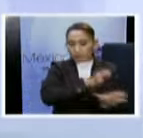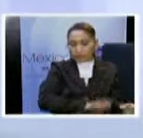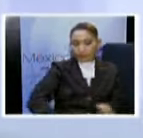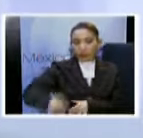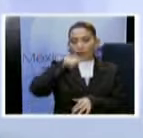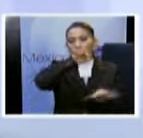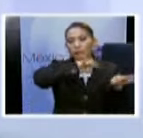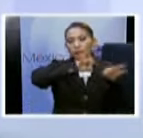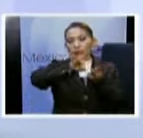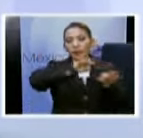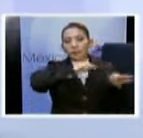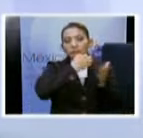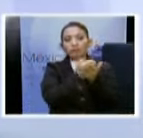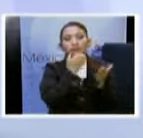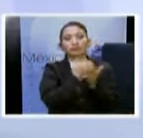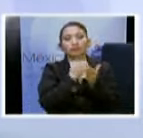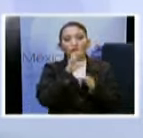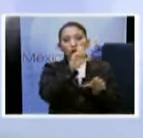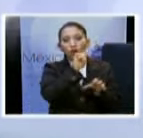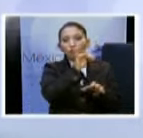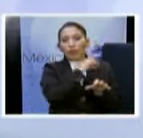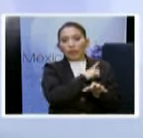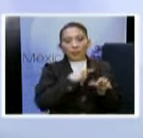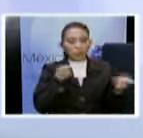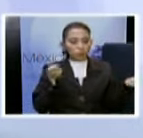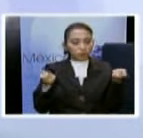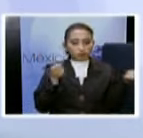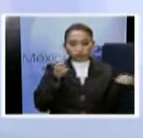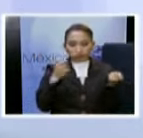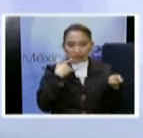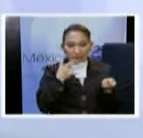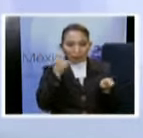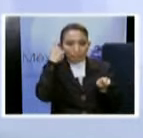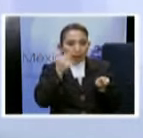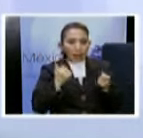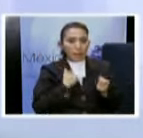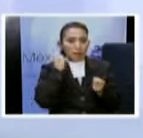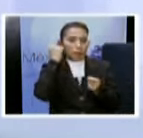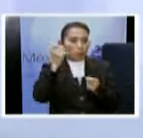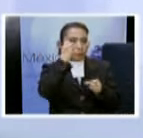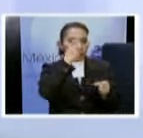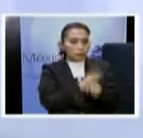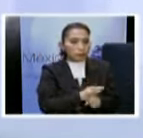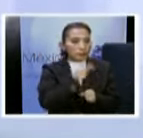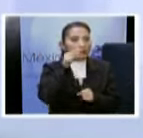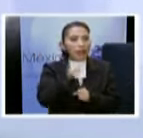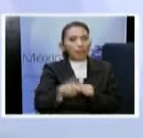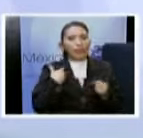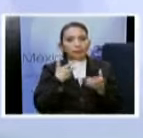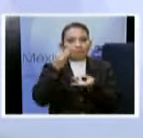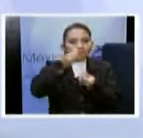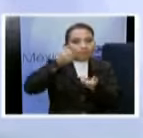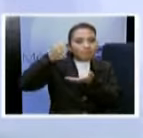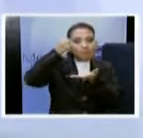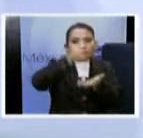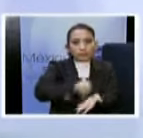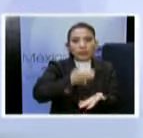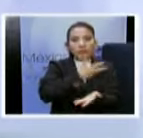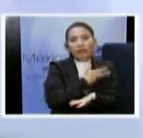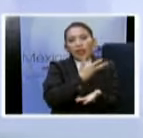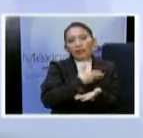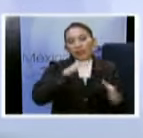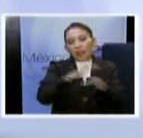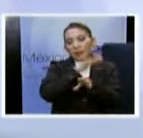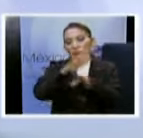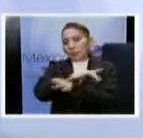labores de promoción económica, los consulados debemos redoblar esfuerzos para aprovechar las oportunidades de inversión que se desprenden de las